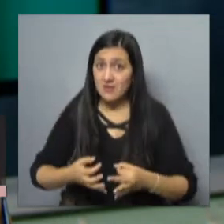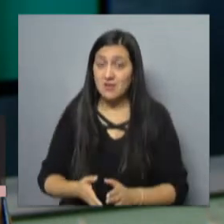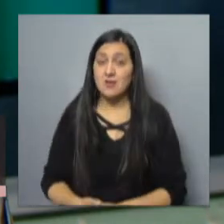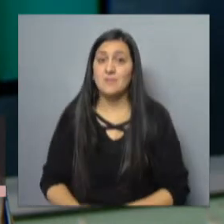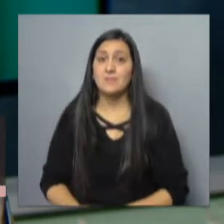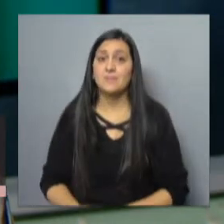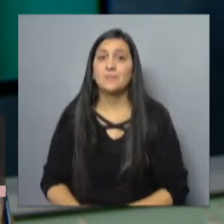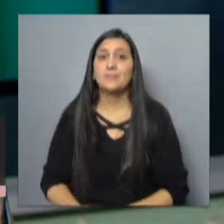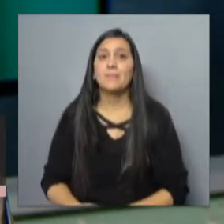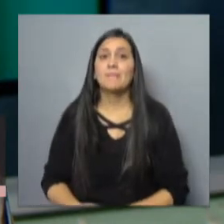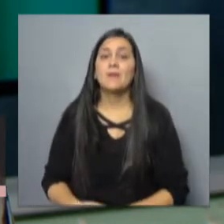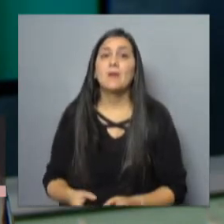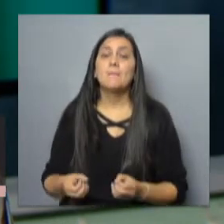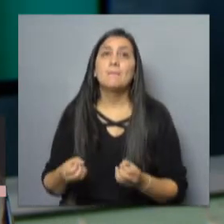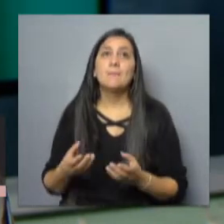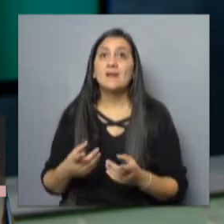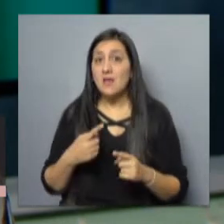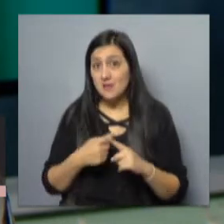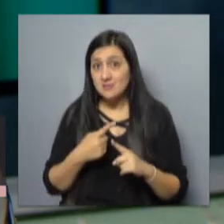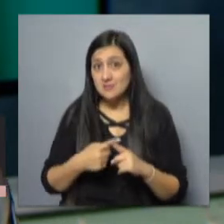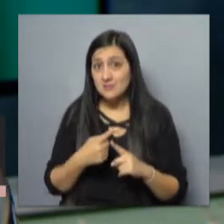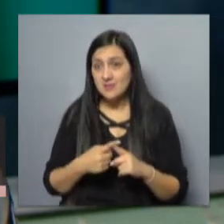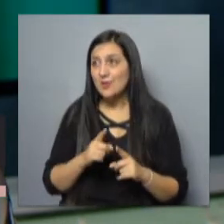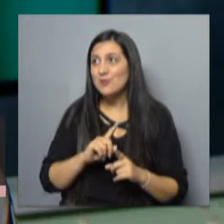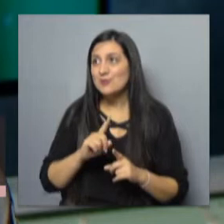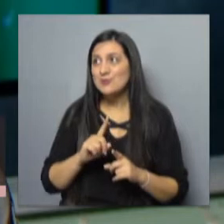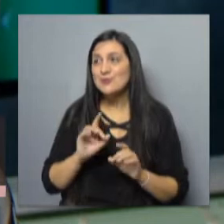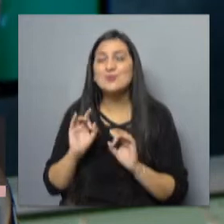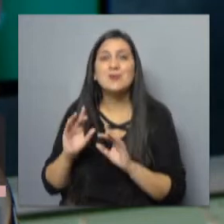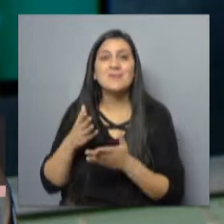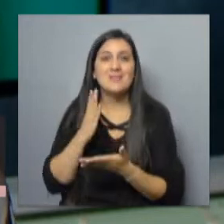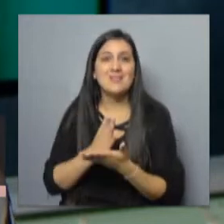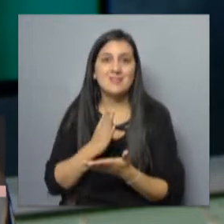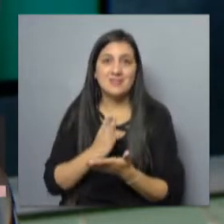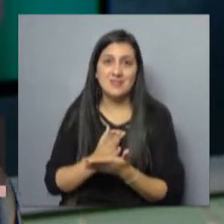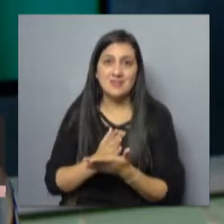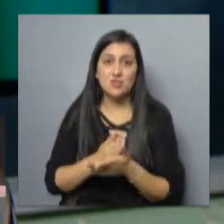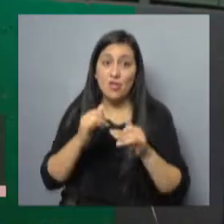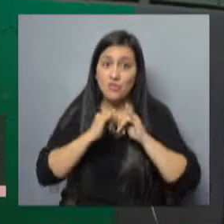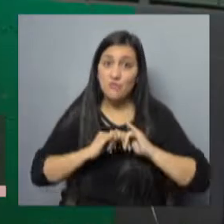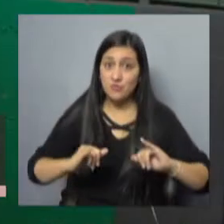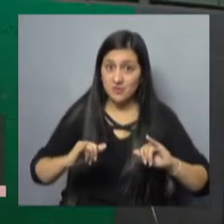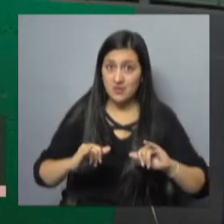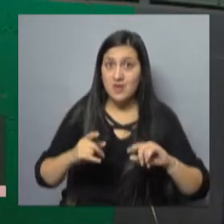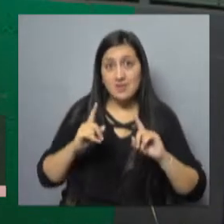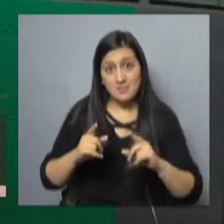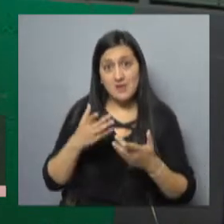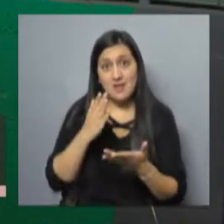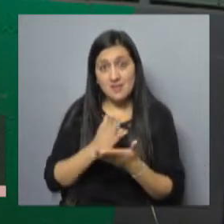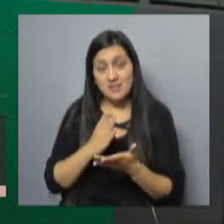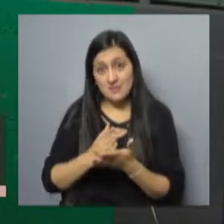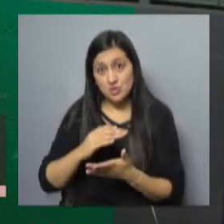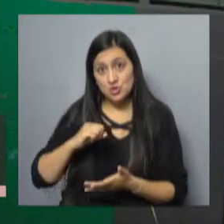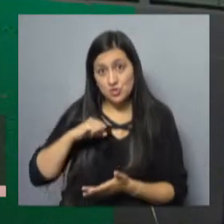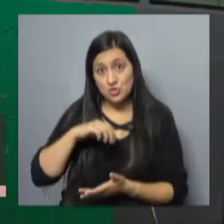de tal modo que exista no solamente el derecho como decía bien más temprano a difundir sino también el derecho social